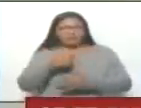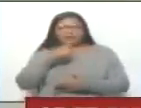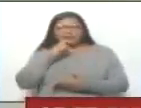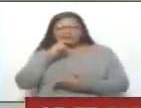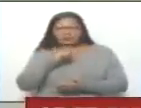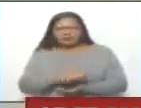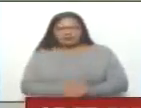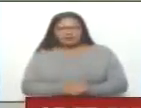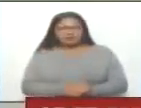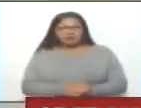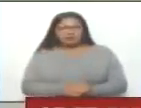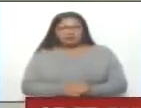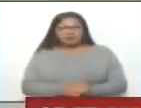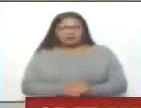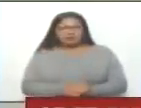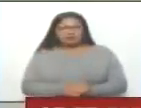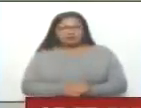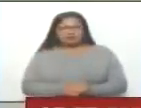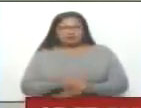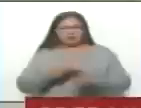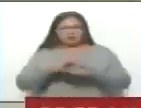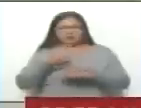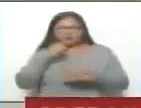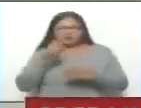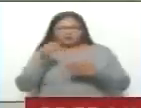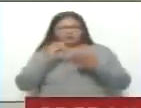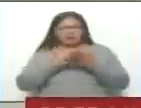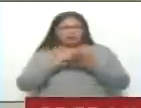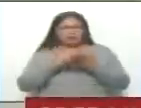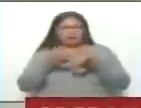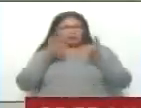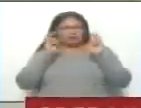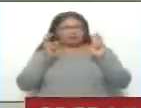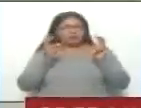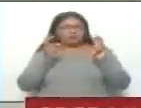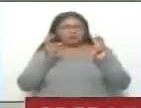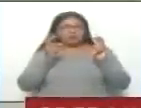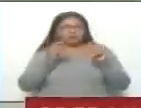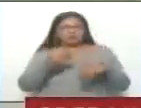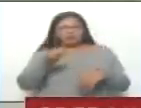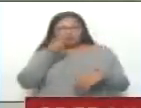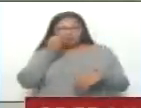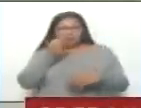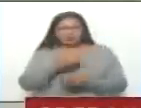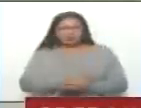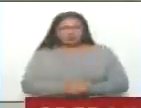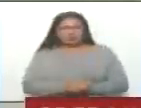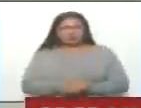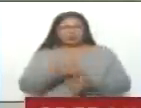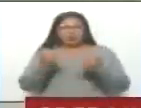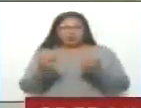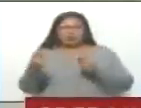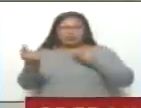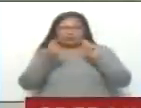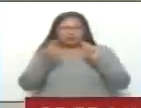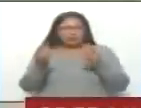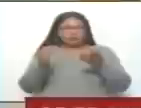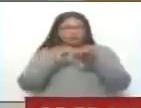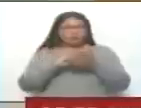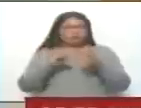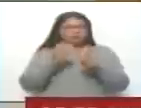porque, repito, hay una redimensión del tema salarial. debe ser discutido, debe ser